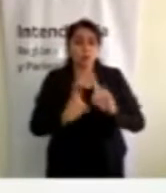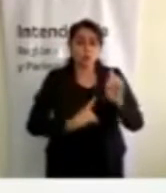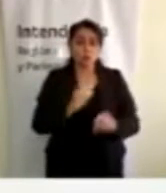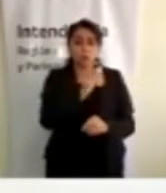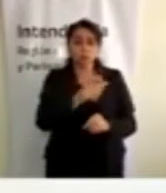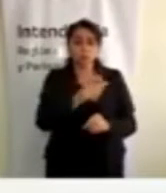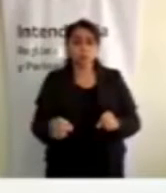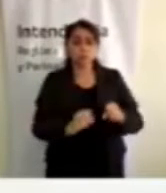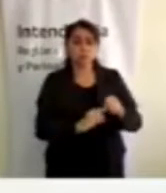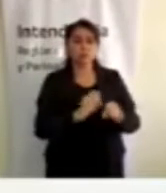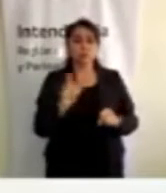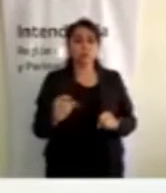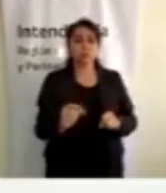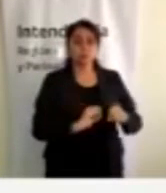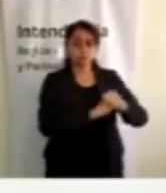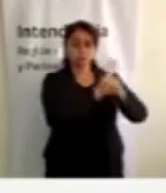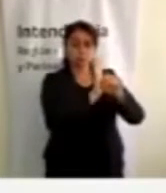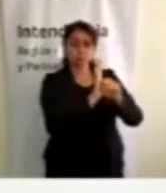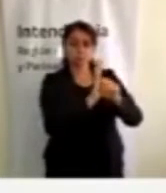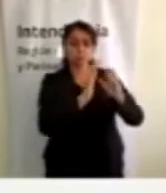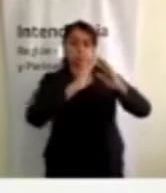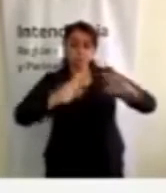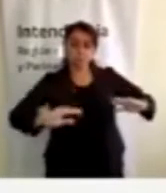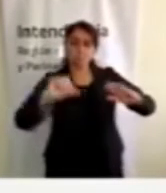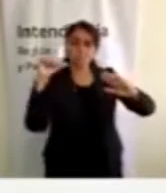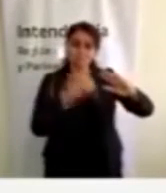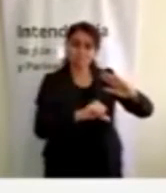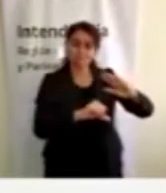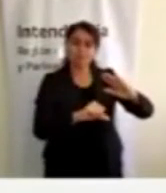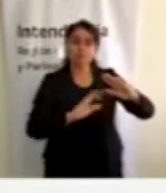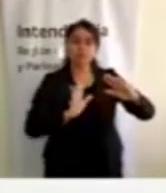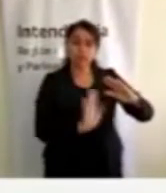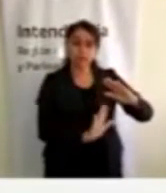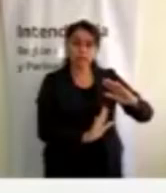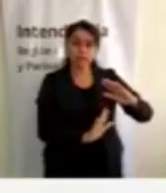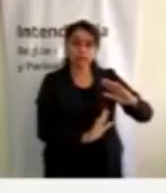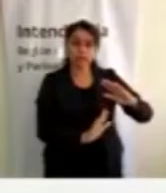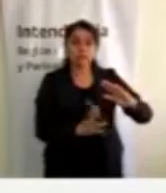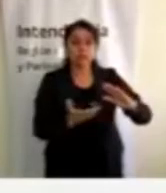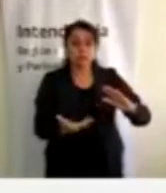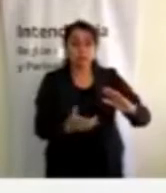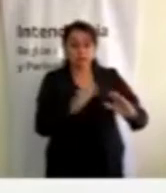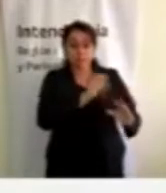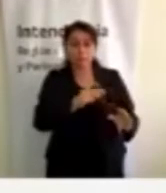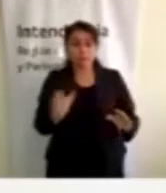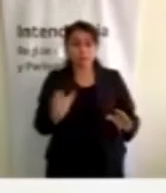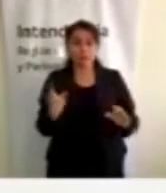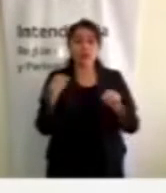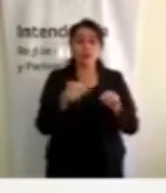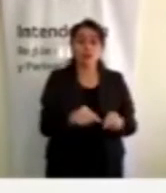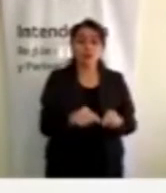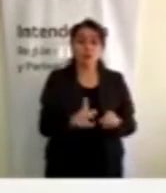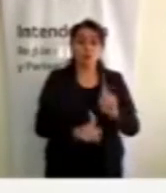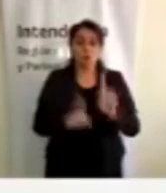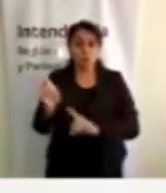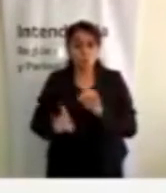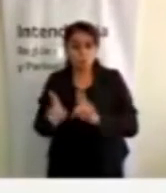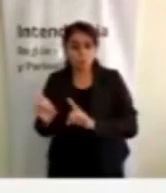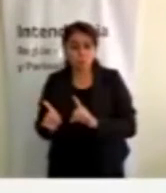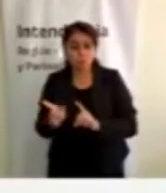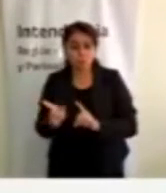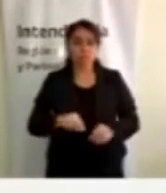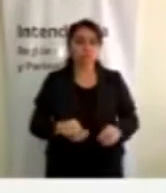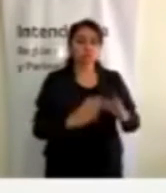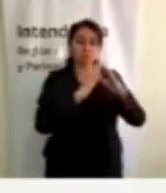activos, poder indicar que mantuvo la cuarentena. Nosotros todos los días tenemos que reportar quienes infringen la